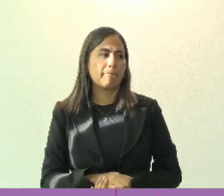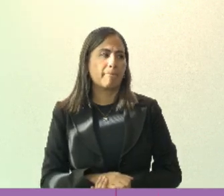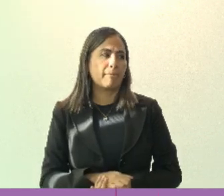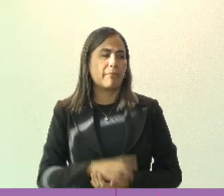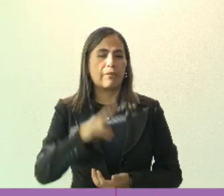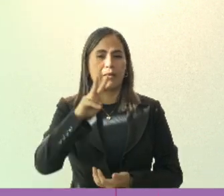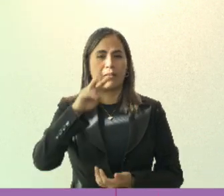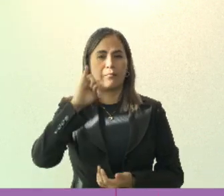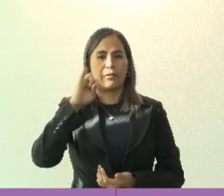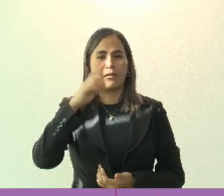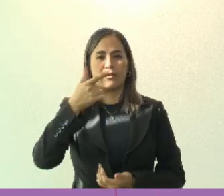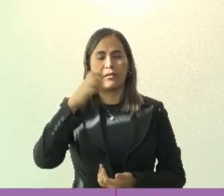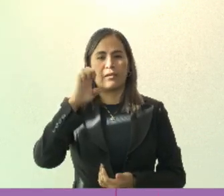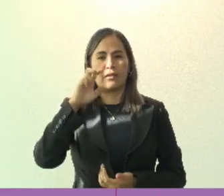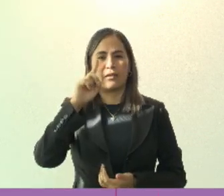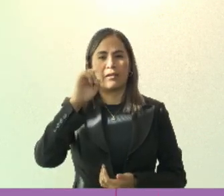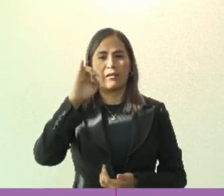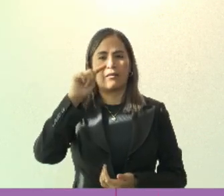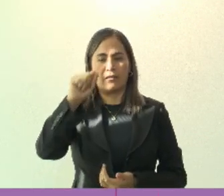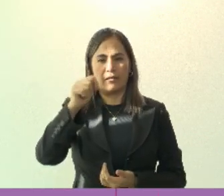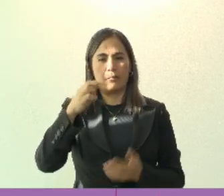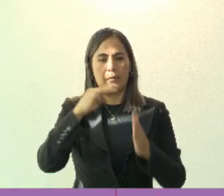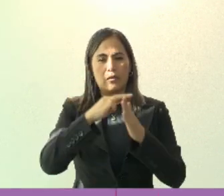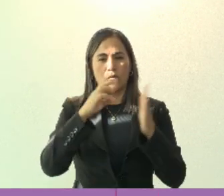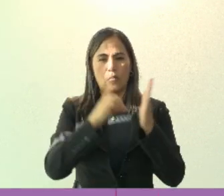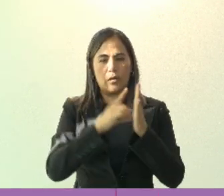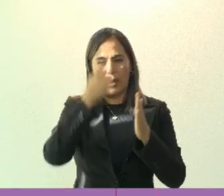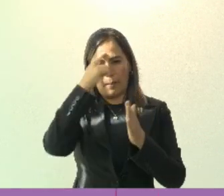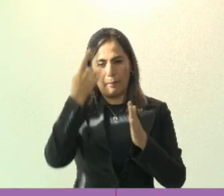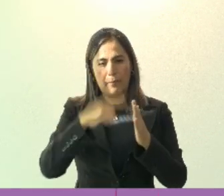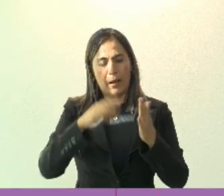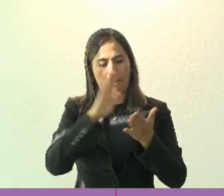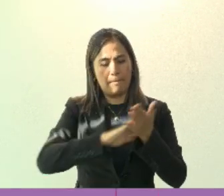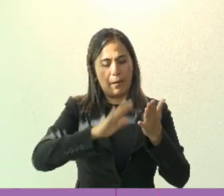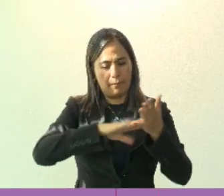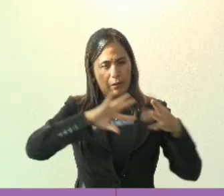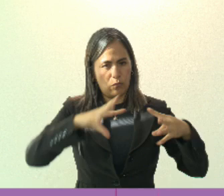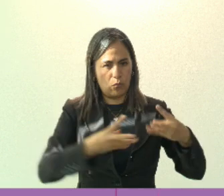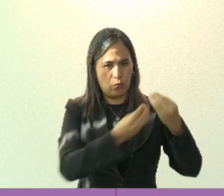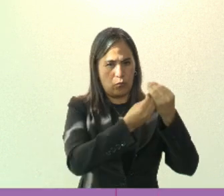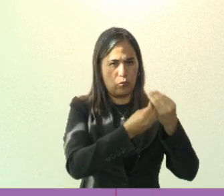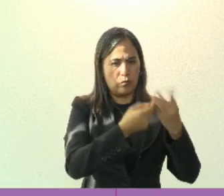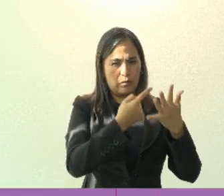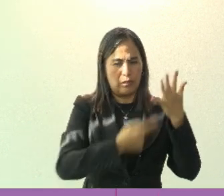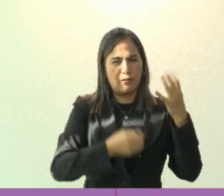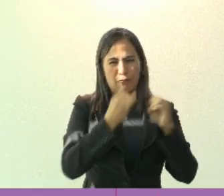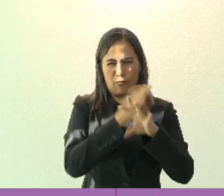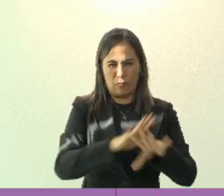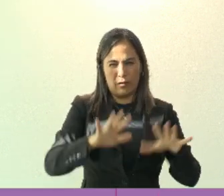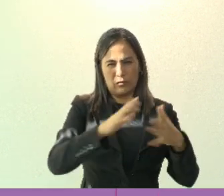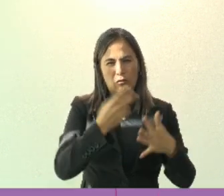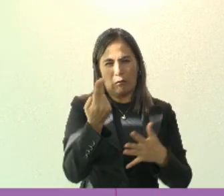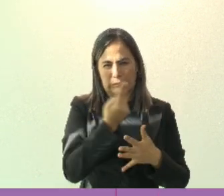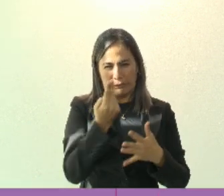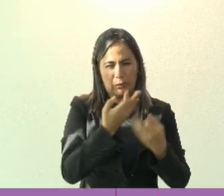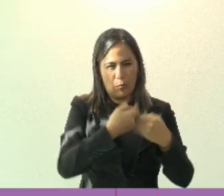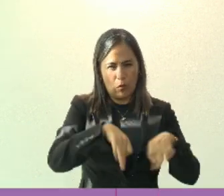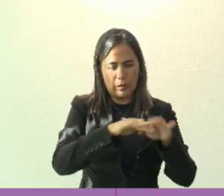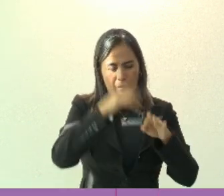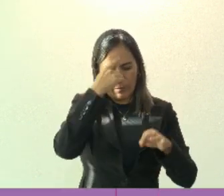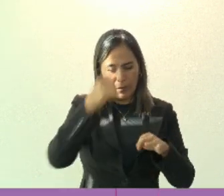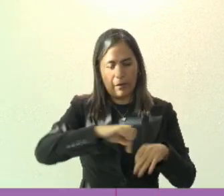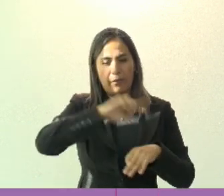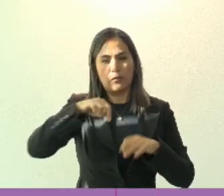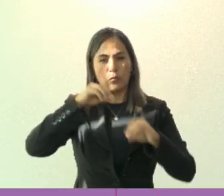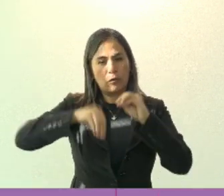BIGIDIT, gracias, Metodología para la Integración de Documentos y Datos Estratégicos para el Blindaje de la Gestión